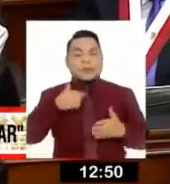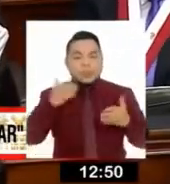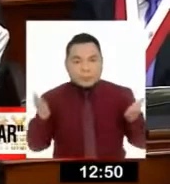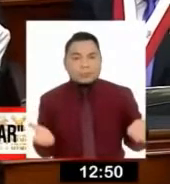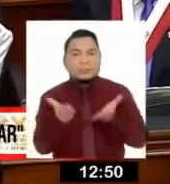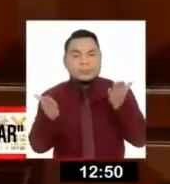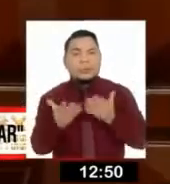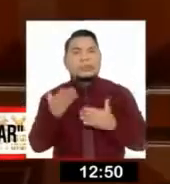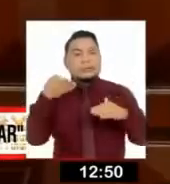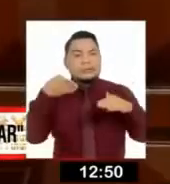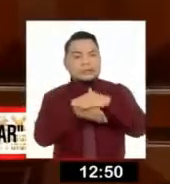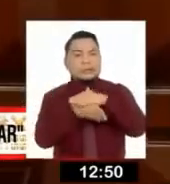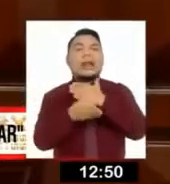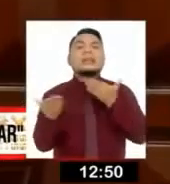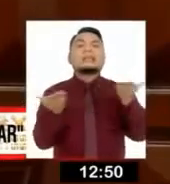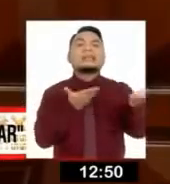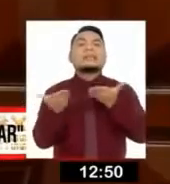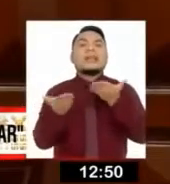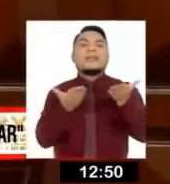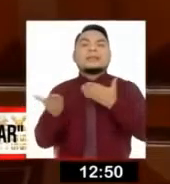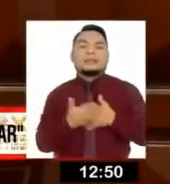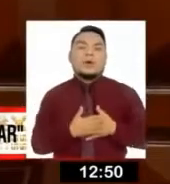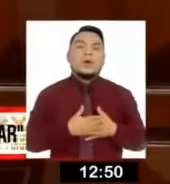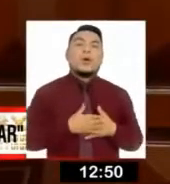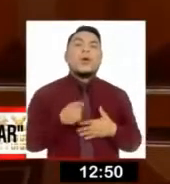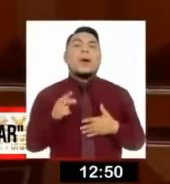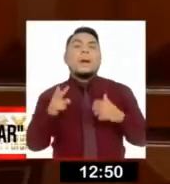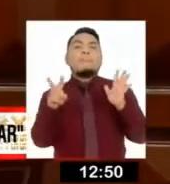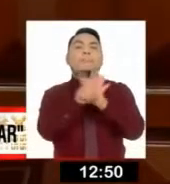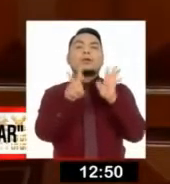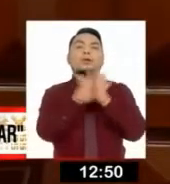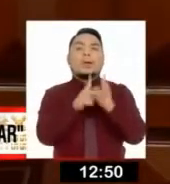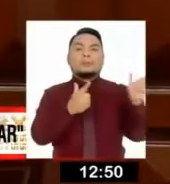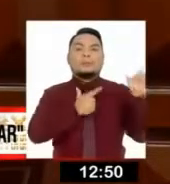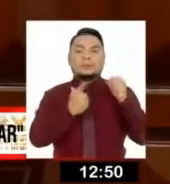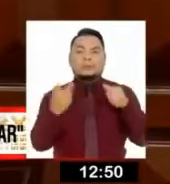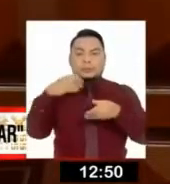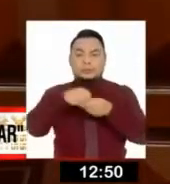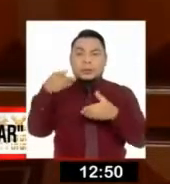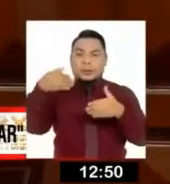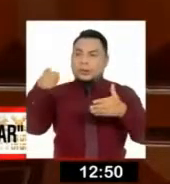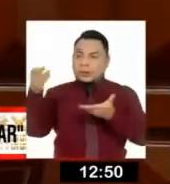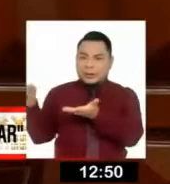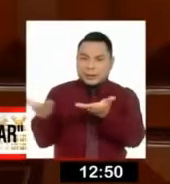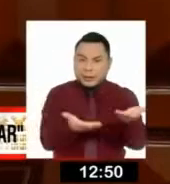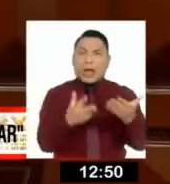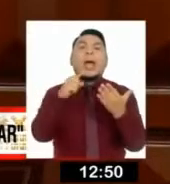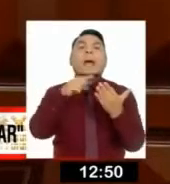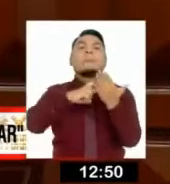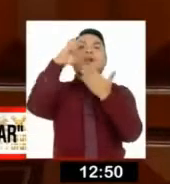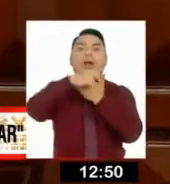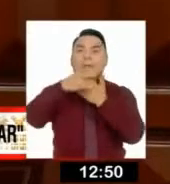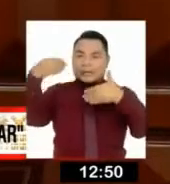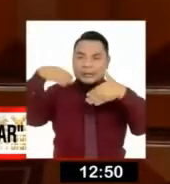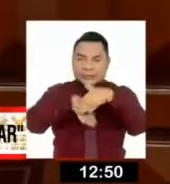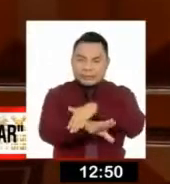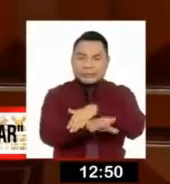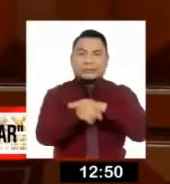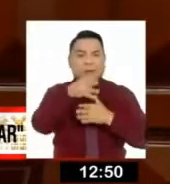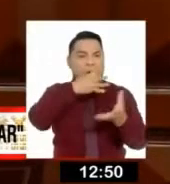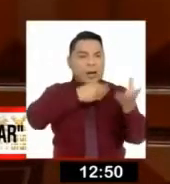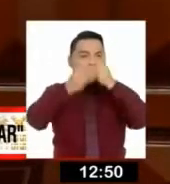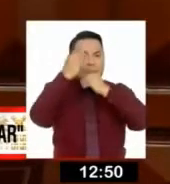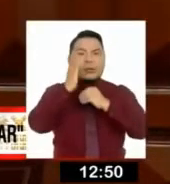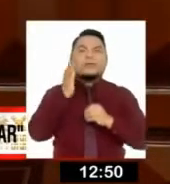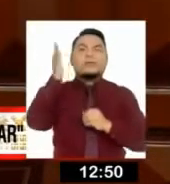Promoveremos el ingreso al servicio militar voluntario con la creación del programa Ingresa a servir a tu patria y asegura tu preparación para